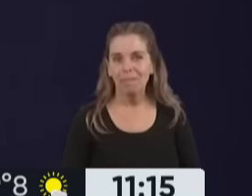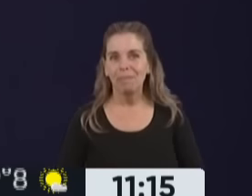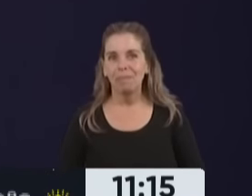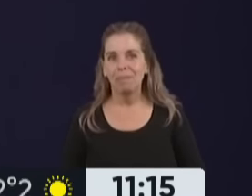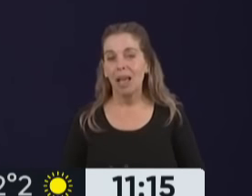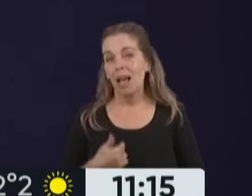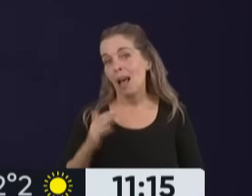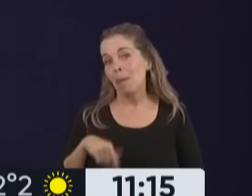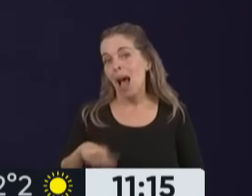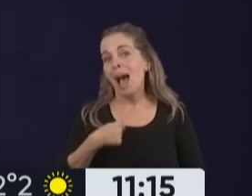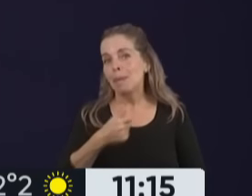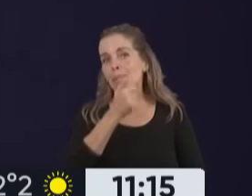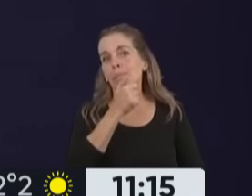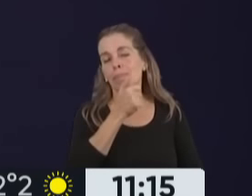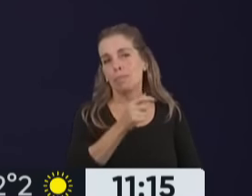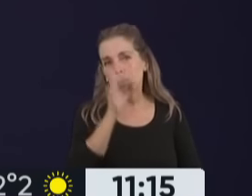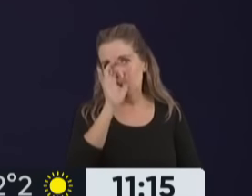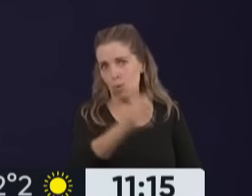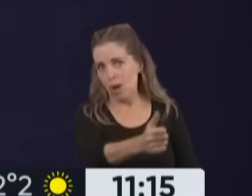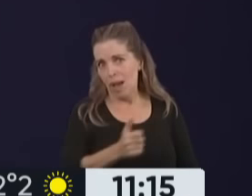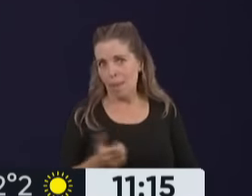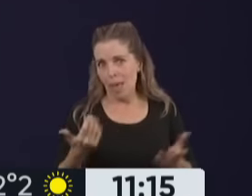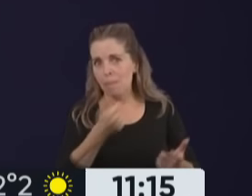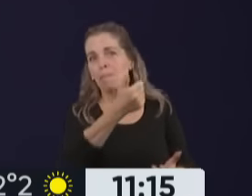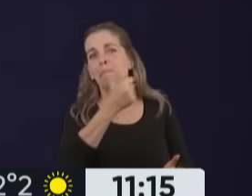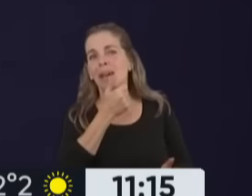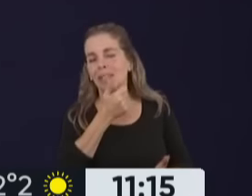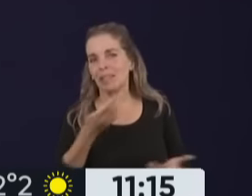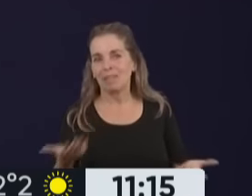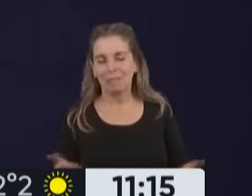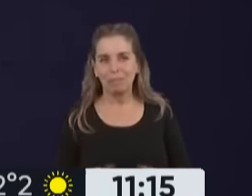O al menos a mí. A ver,